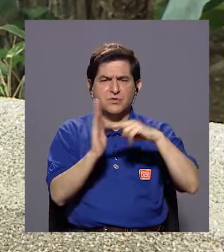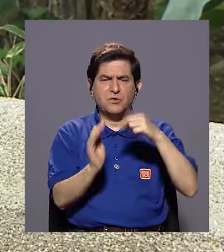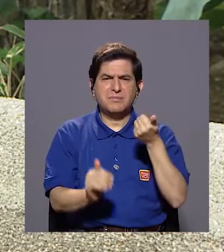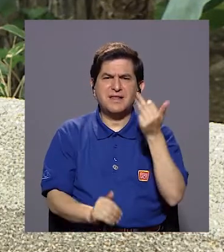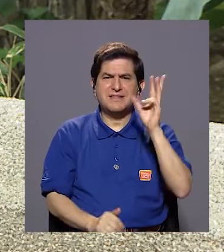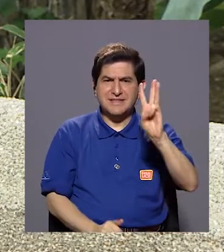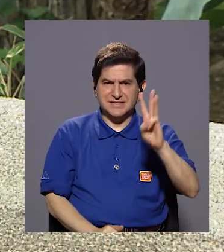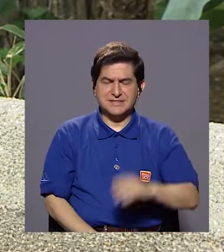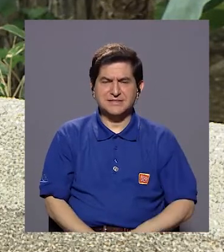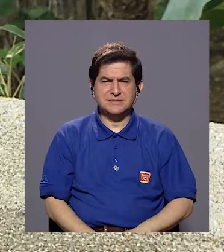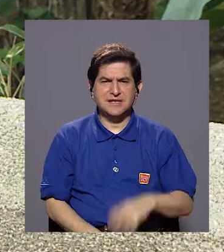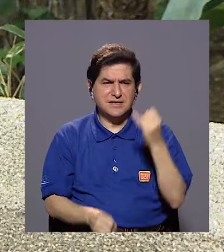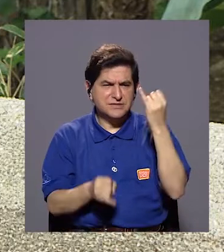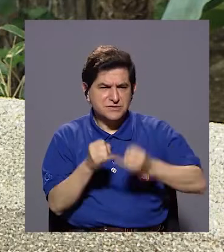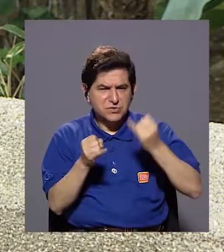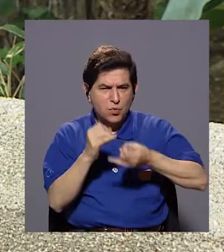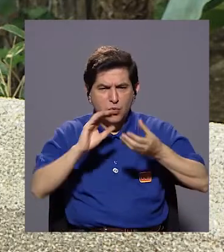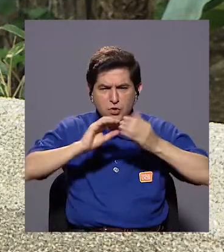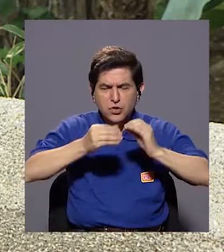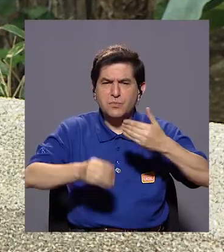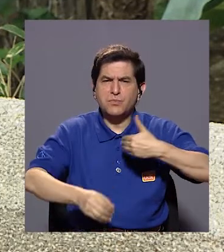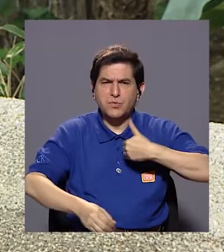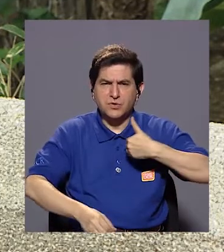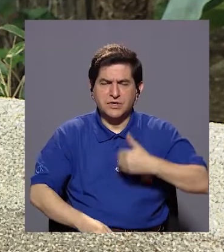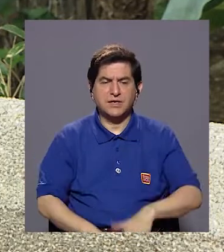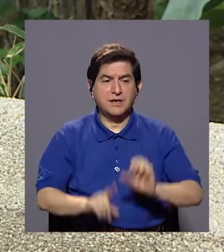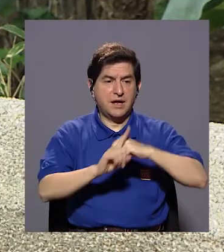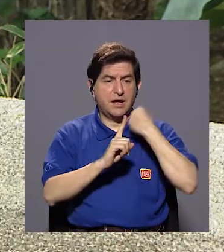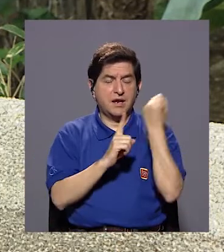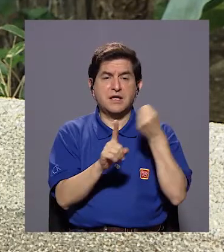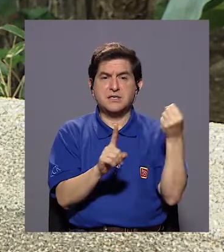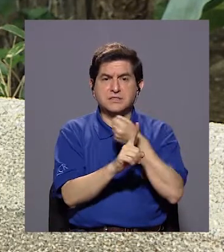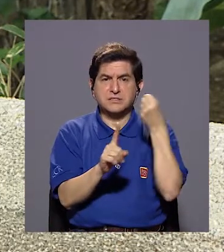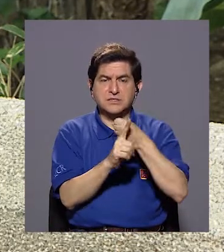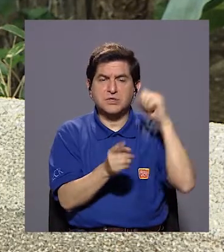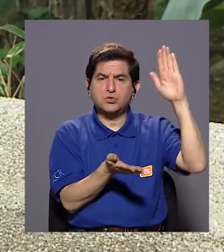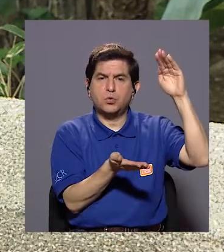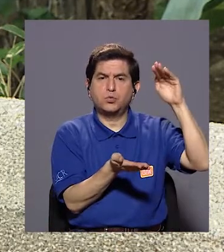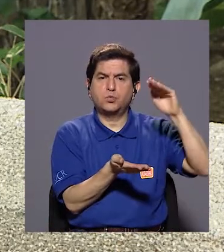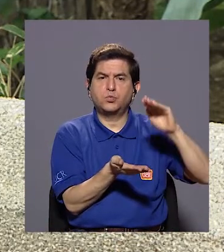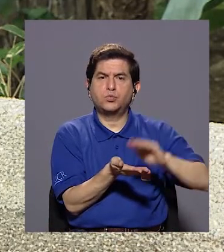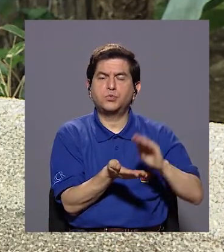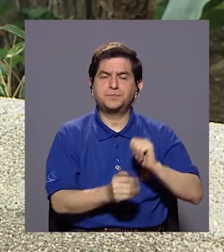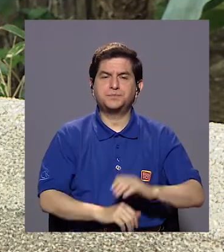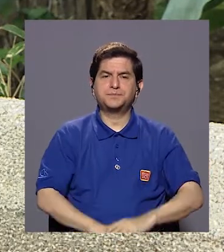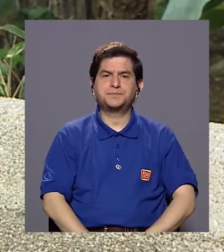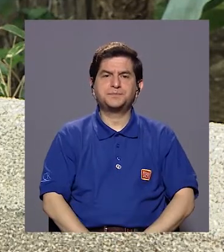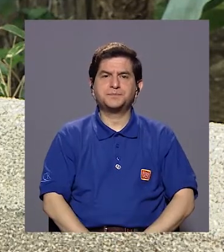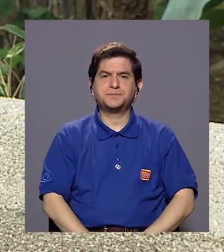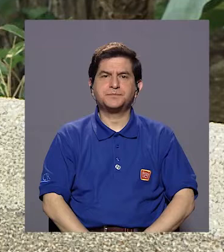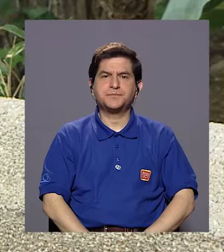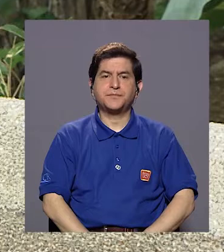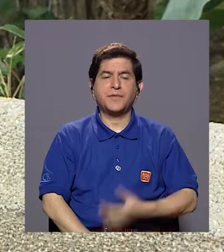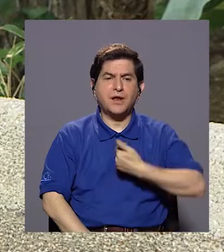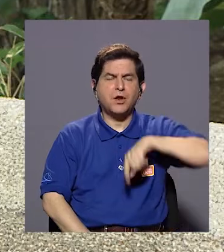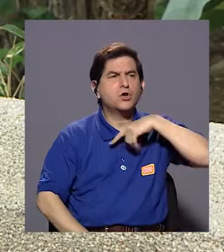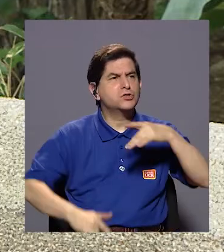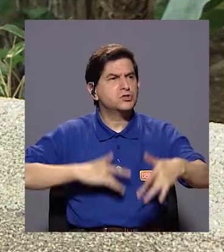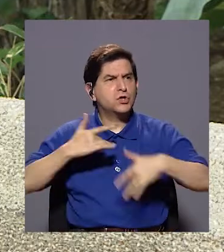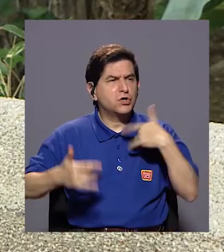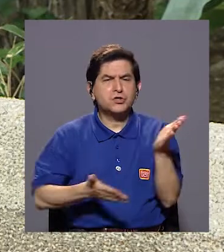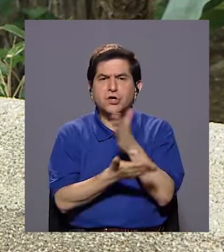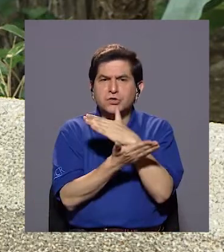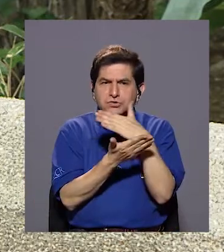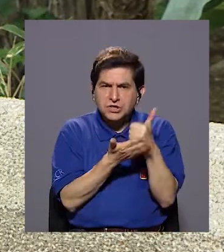2016, que es el último dato que teníamos, más bien las situaciones de violencia han venido en disminución, ¿verdad? Entonces sentimos que algo